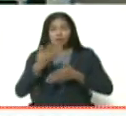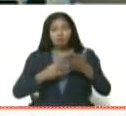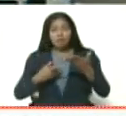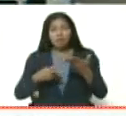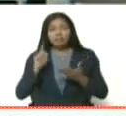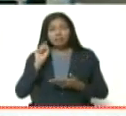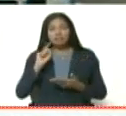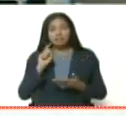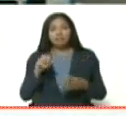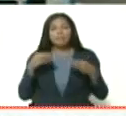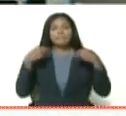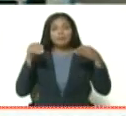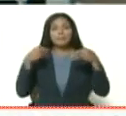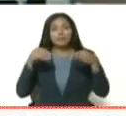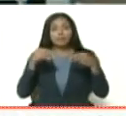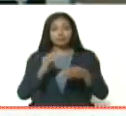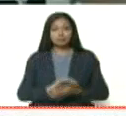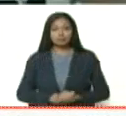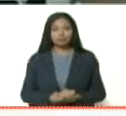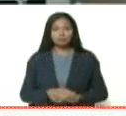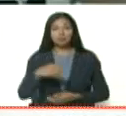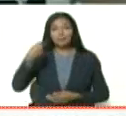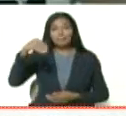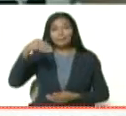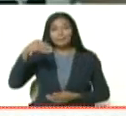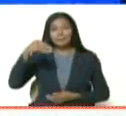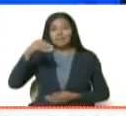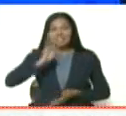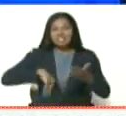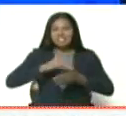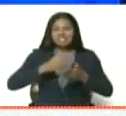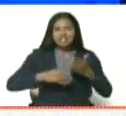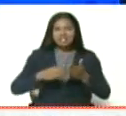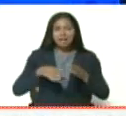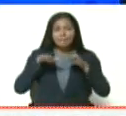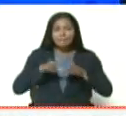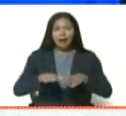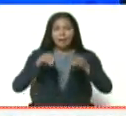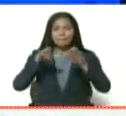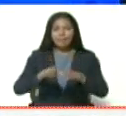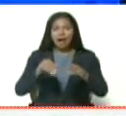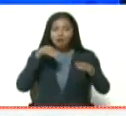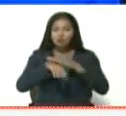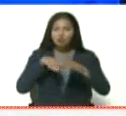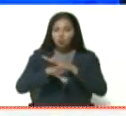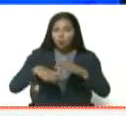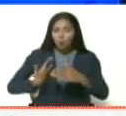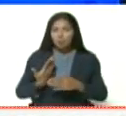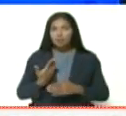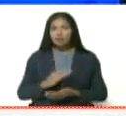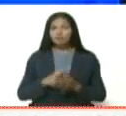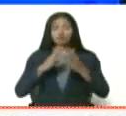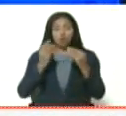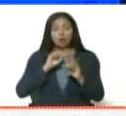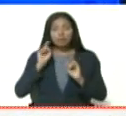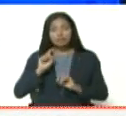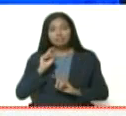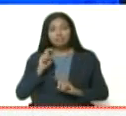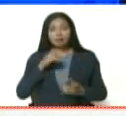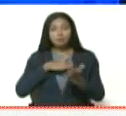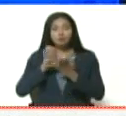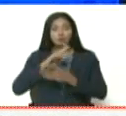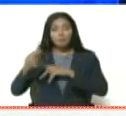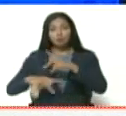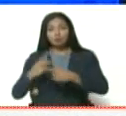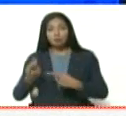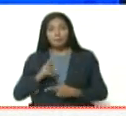necesita papel, tinta y las planchas para poder imprimir. Todo tiene que ser producido en